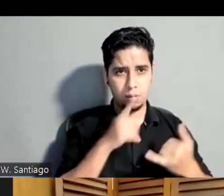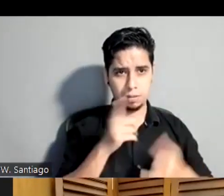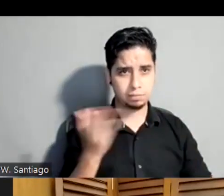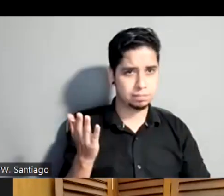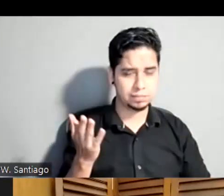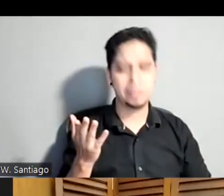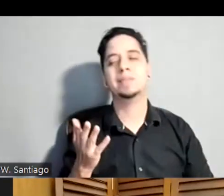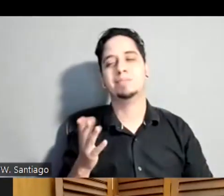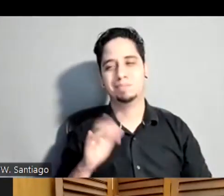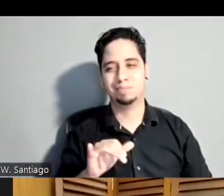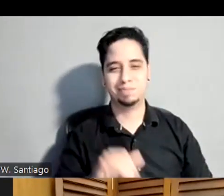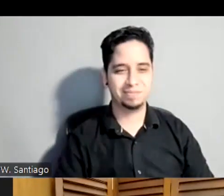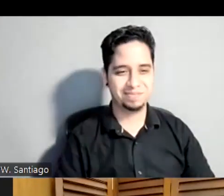blanquito.